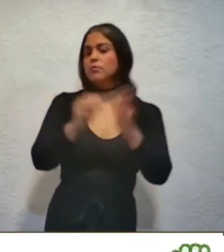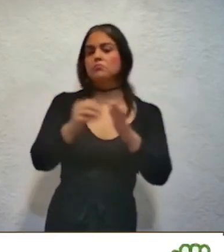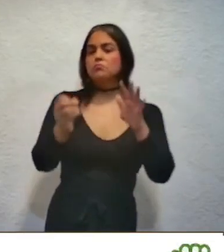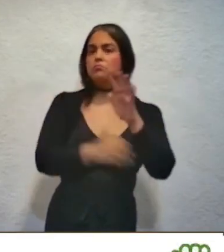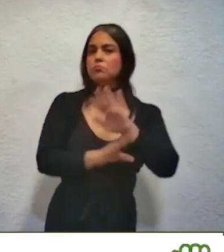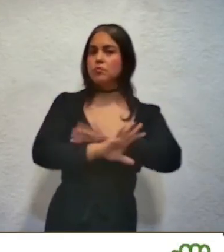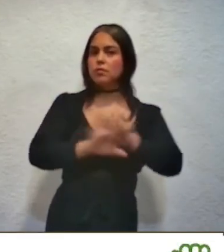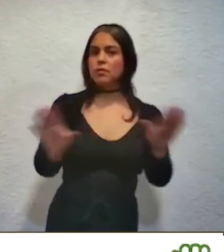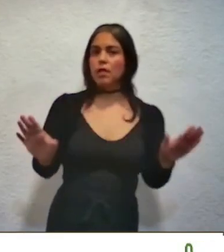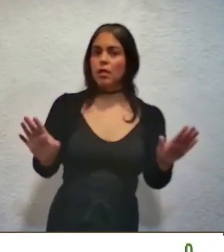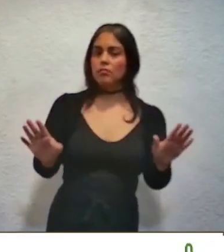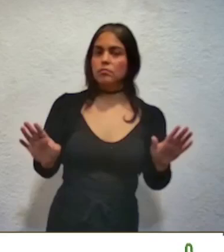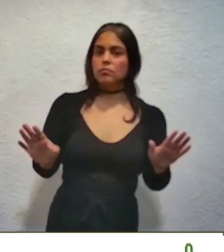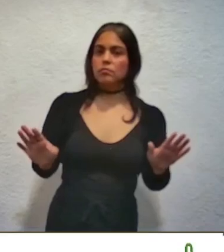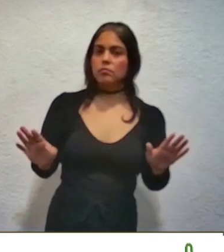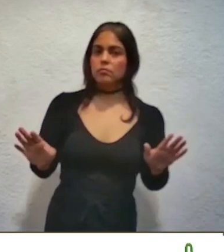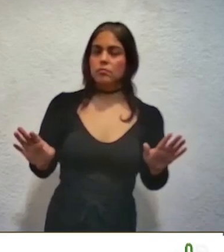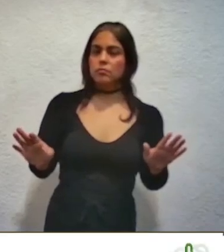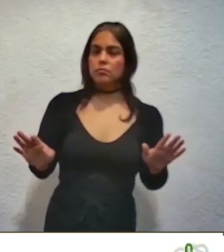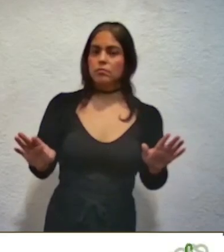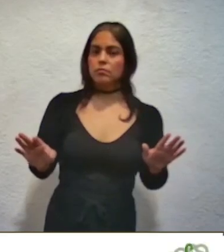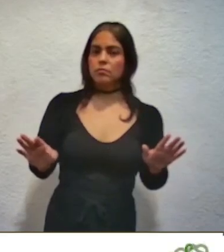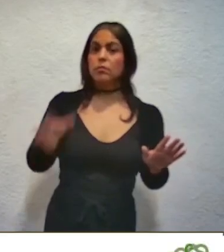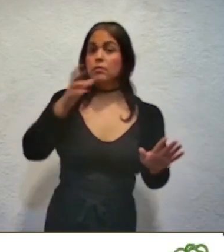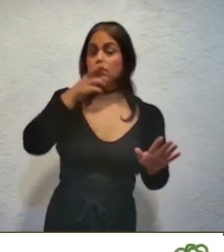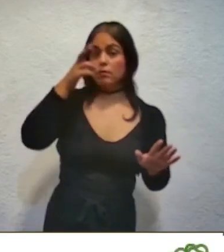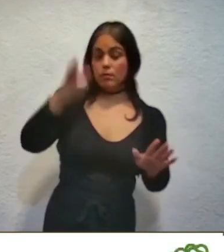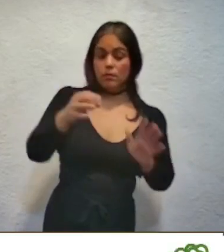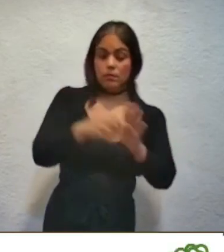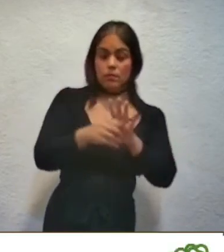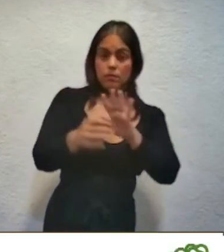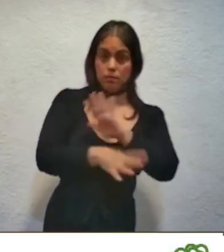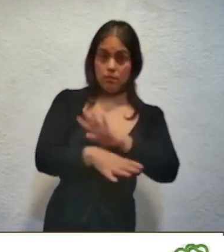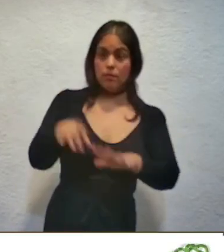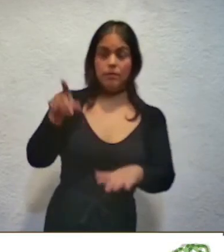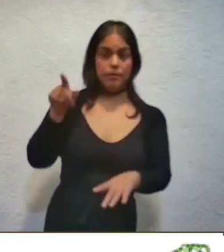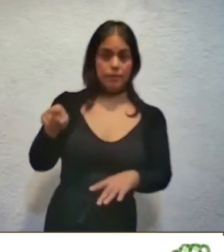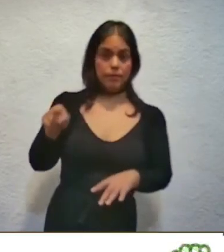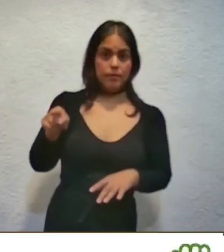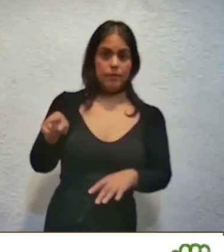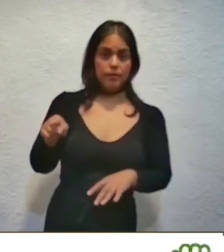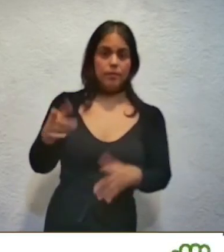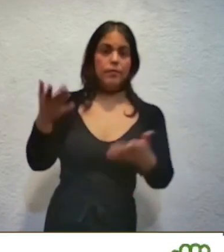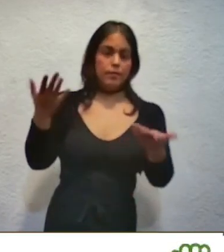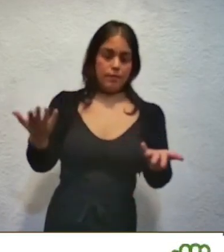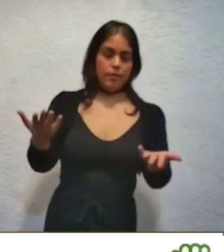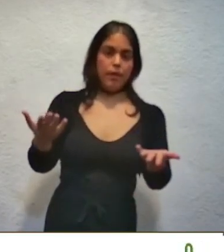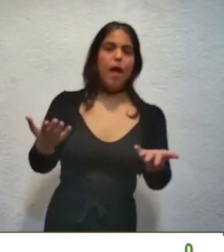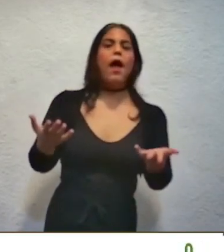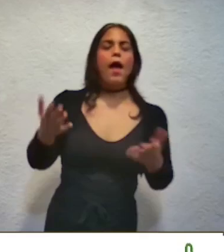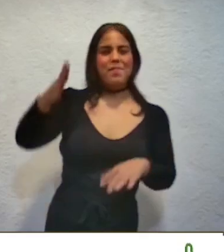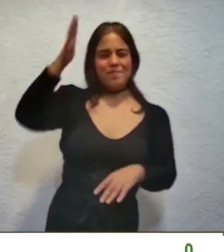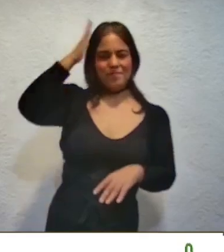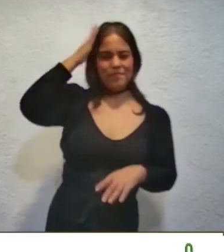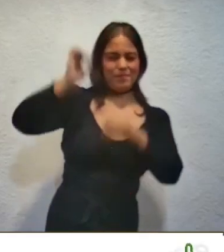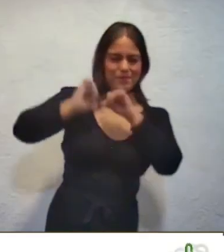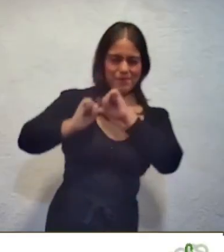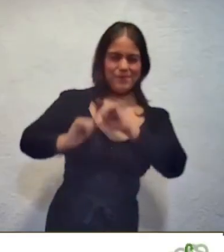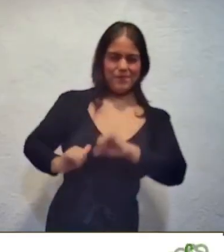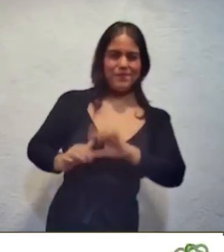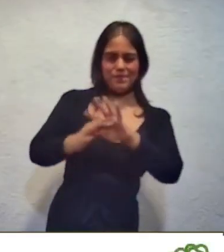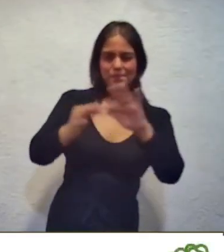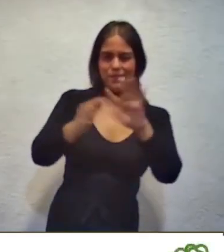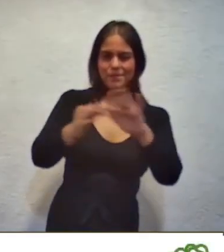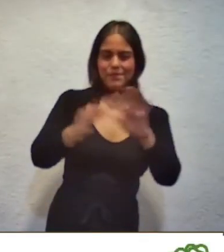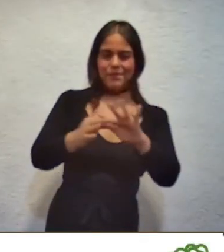asunto. No obstante que notificó la resolución de desechamiento a la actora, la ponencia instructora dio vista con la misma a la